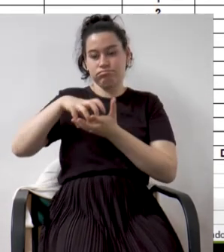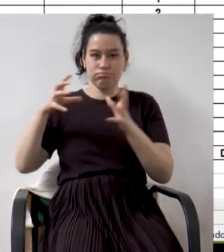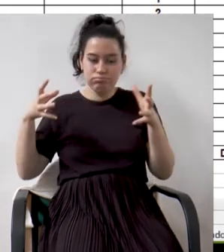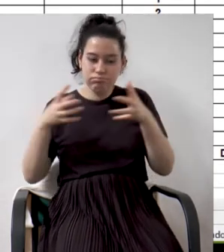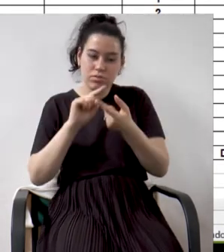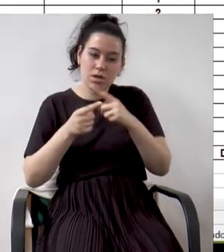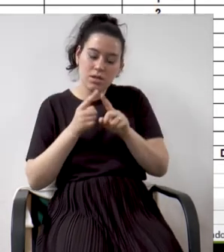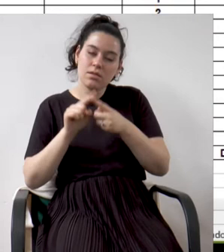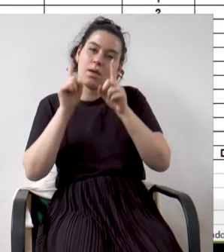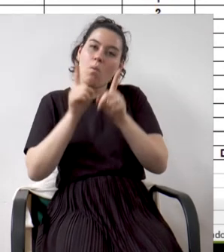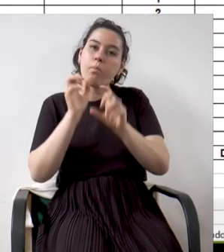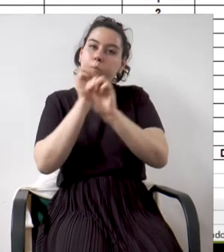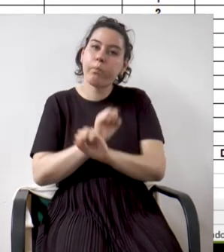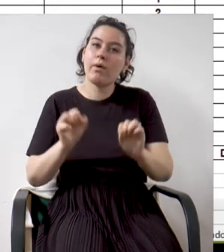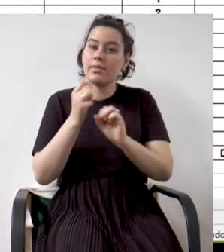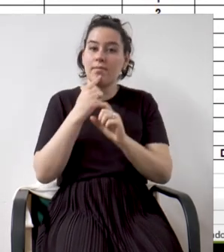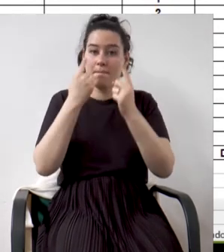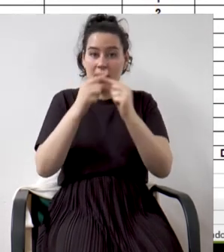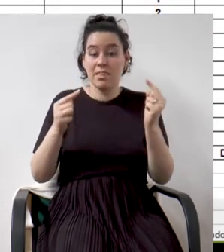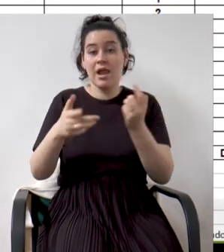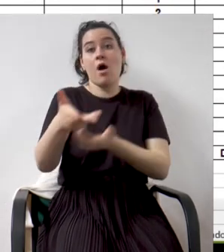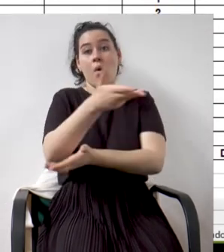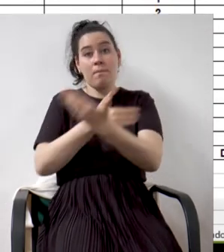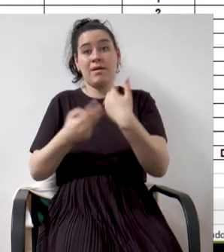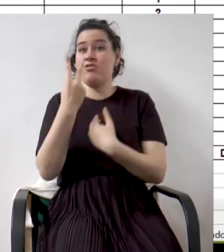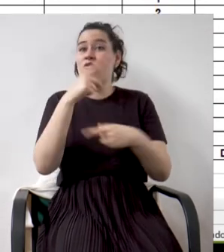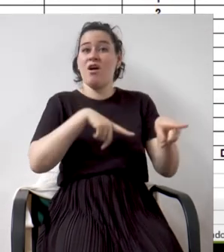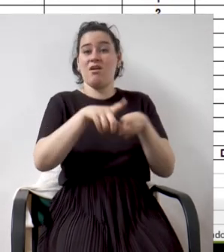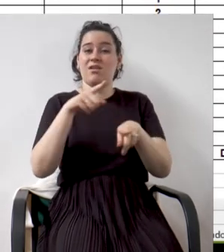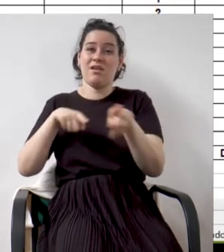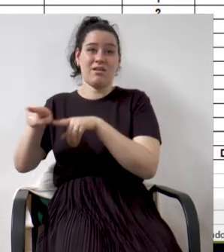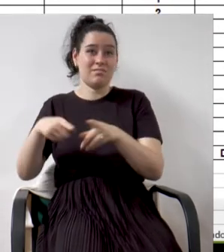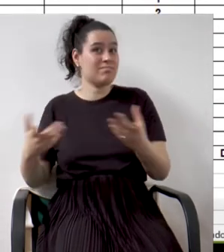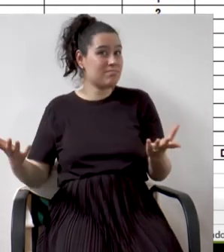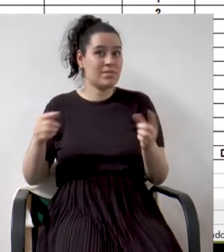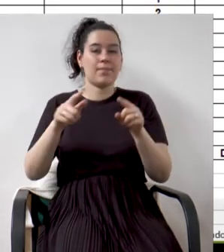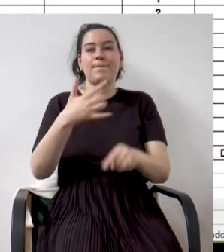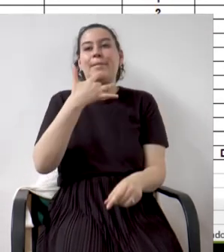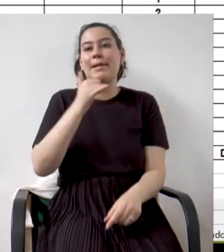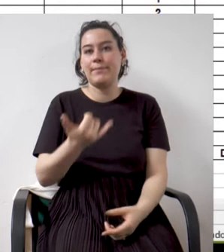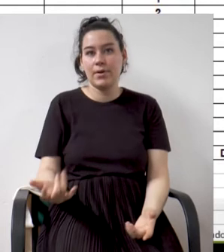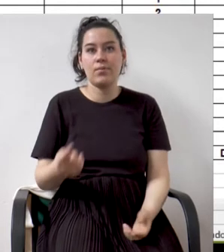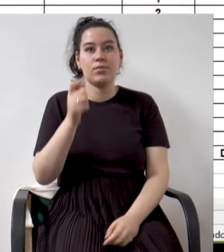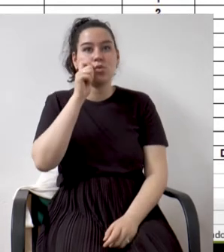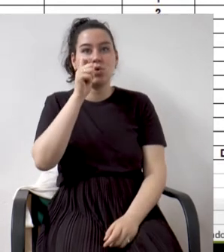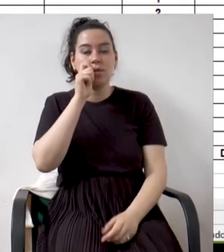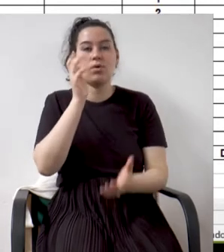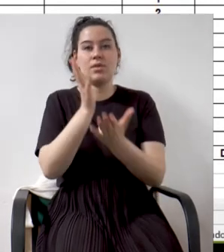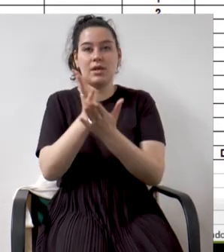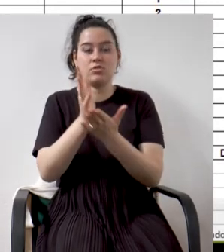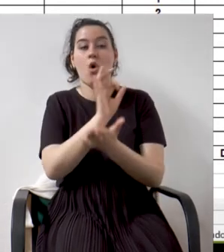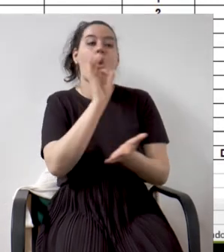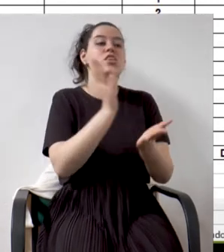vez puede pasar de que la materia sea compartida. Y voy a dar un ejemplo, turismo del derecho y derecho del